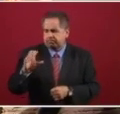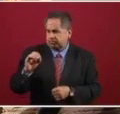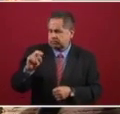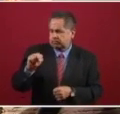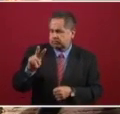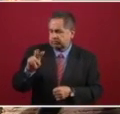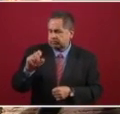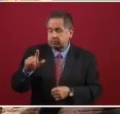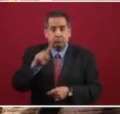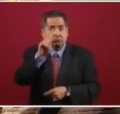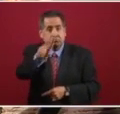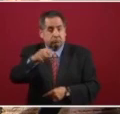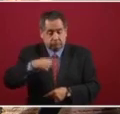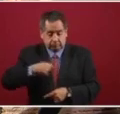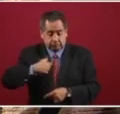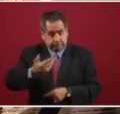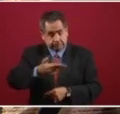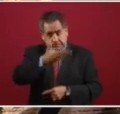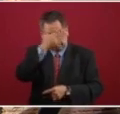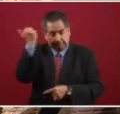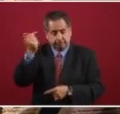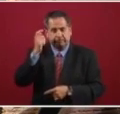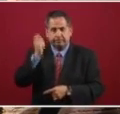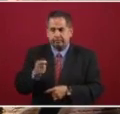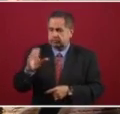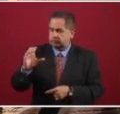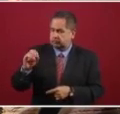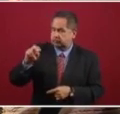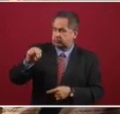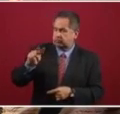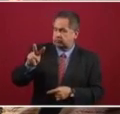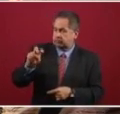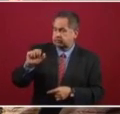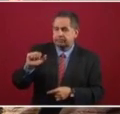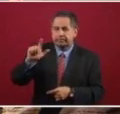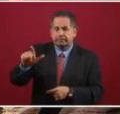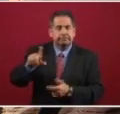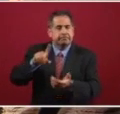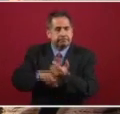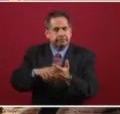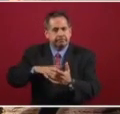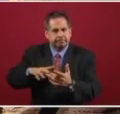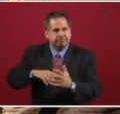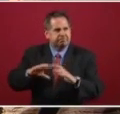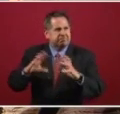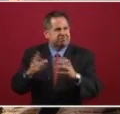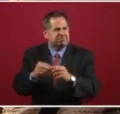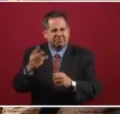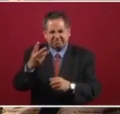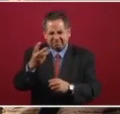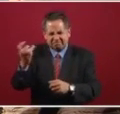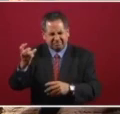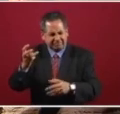yo ni sabía que el Coneval tenía 300